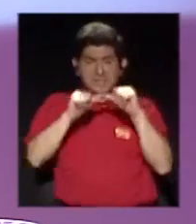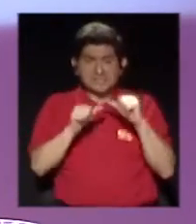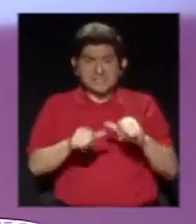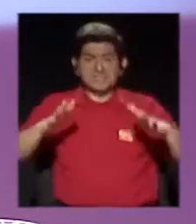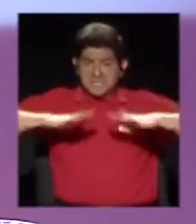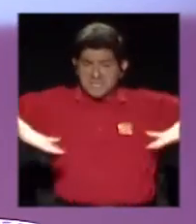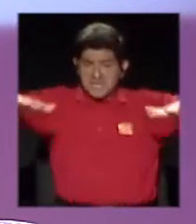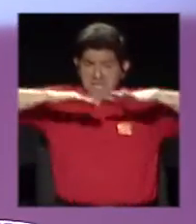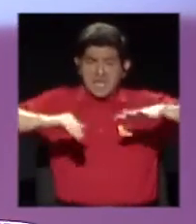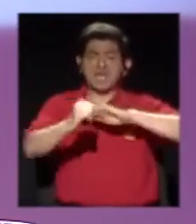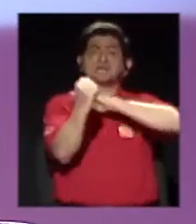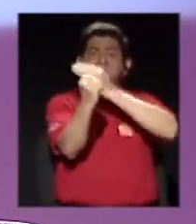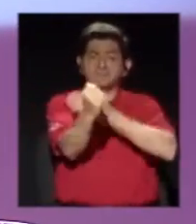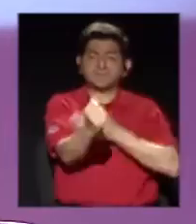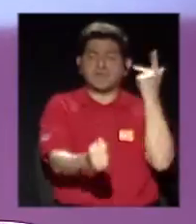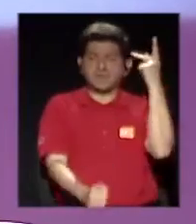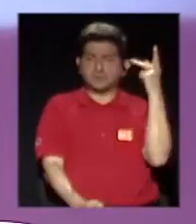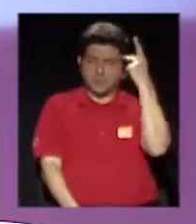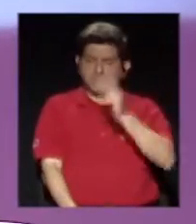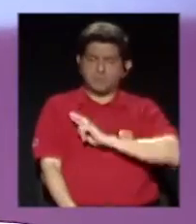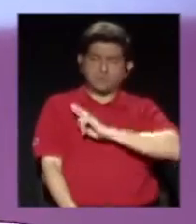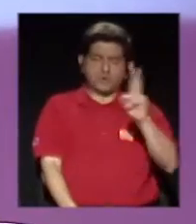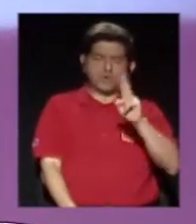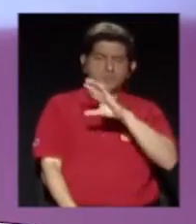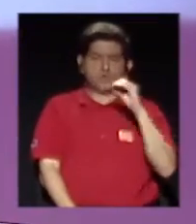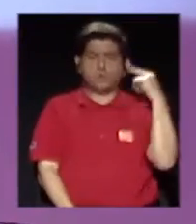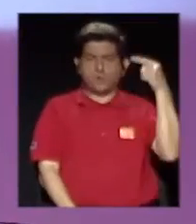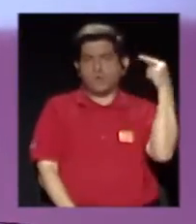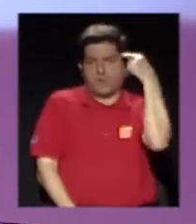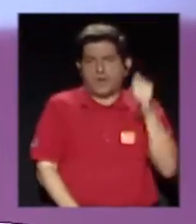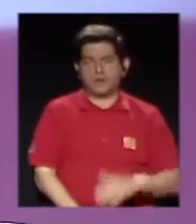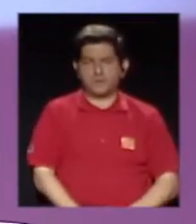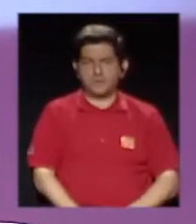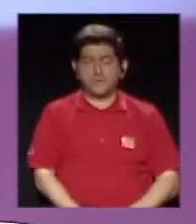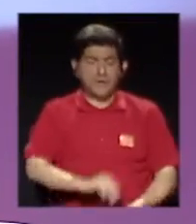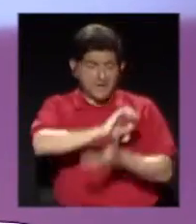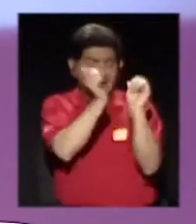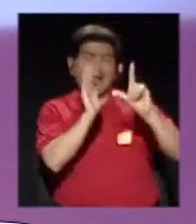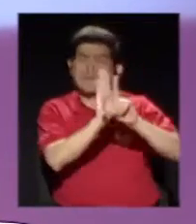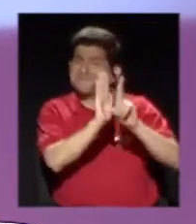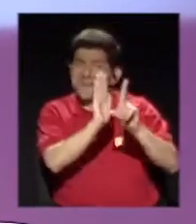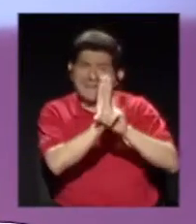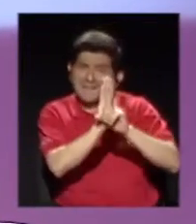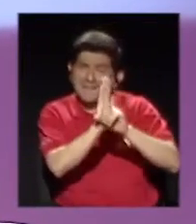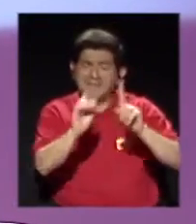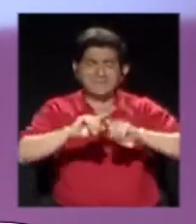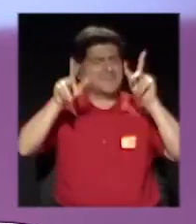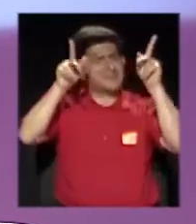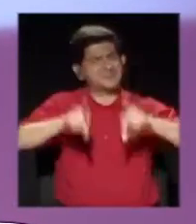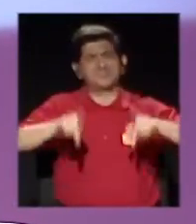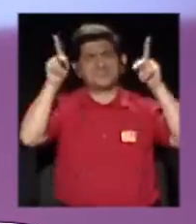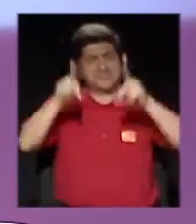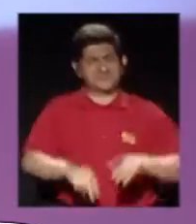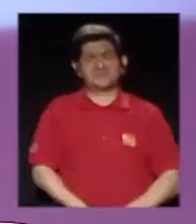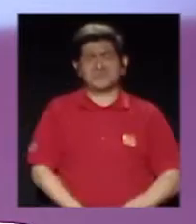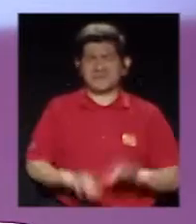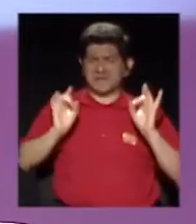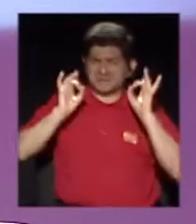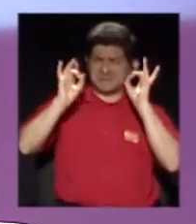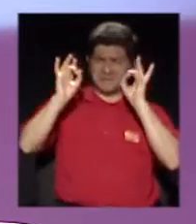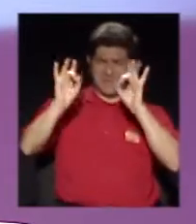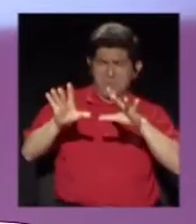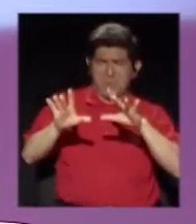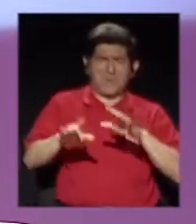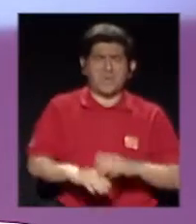espacios de poder político religioso en el estado por lo tanto aunque cambien las leyes estas personas homófobas continúan